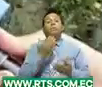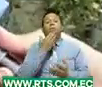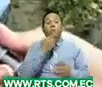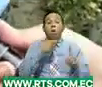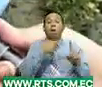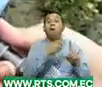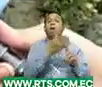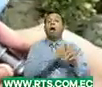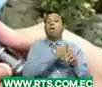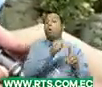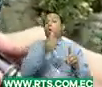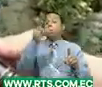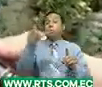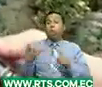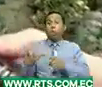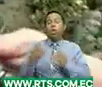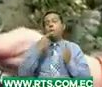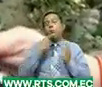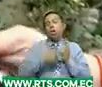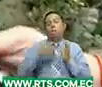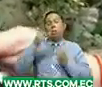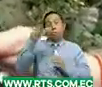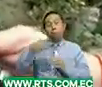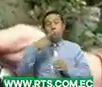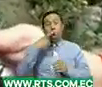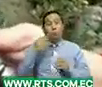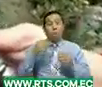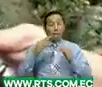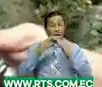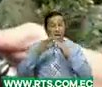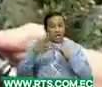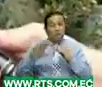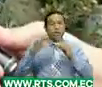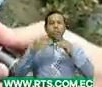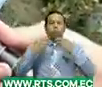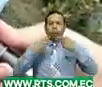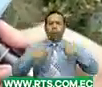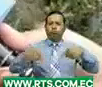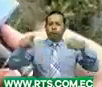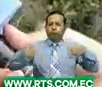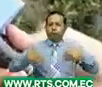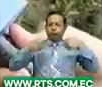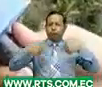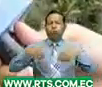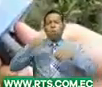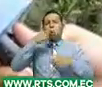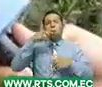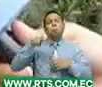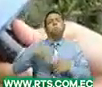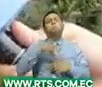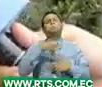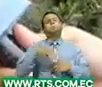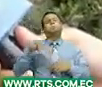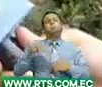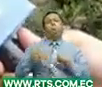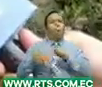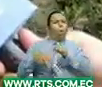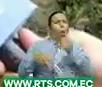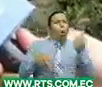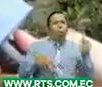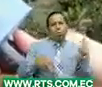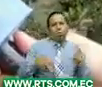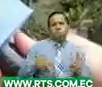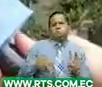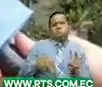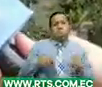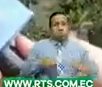familias me comentan que el señor estaba descansando en la hamaca y que intensivamente asomó tres ciudadanos en un borde de una moto y sin preguntarle nada, procedieron